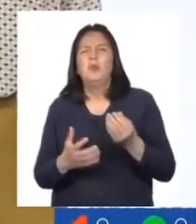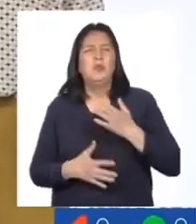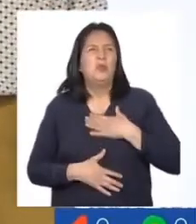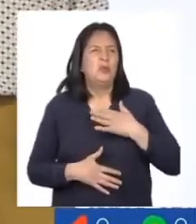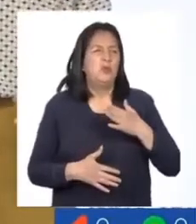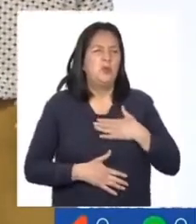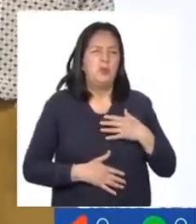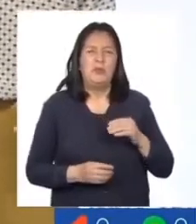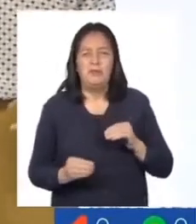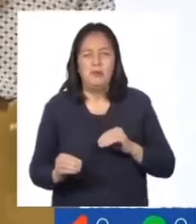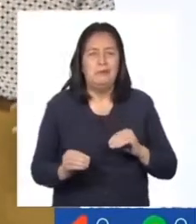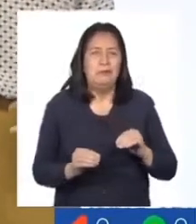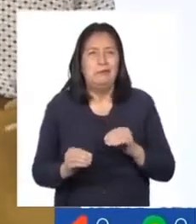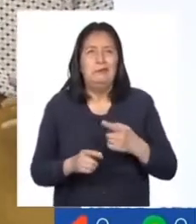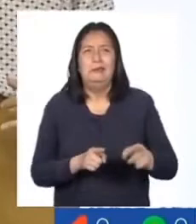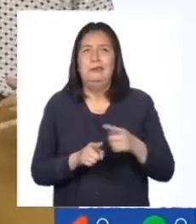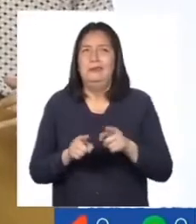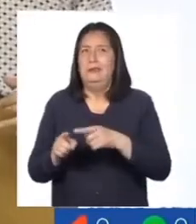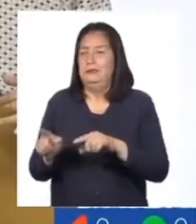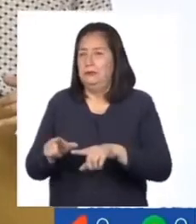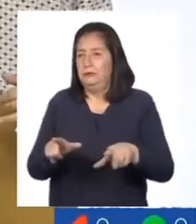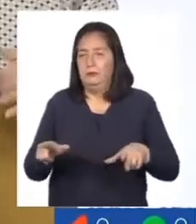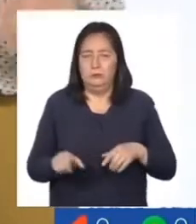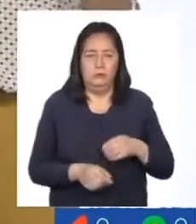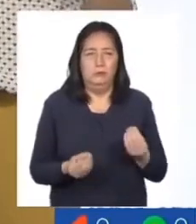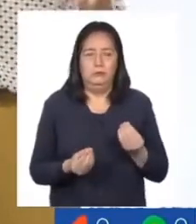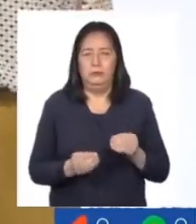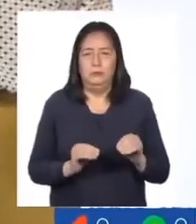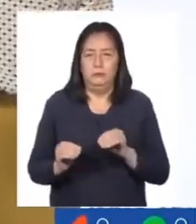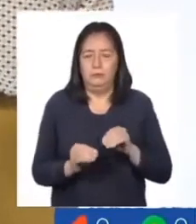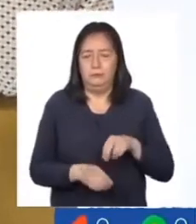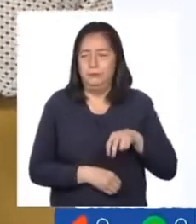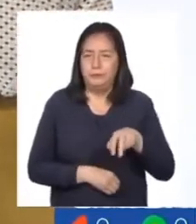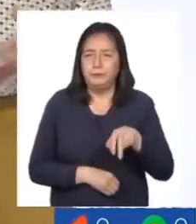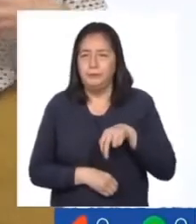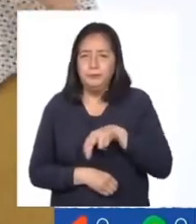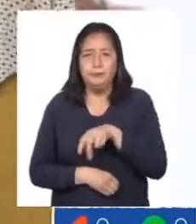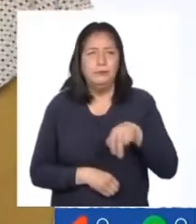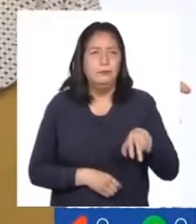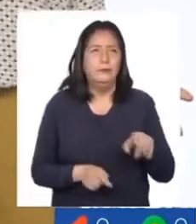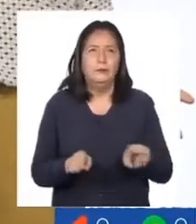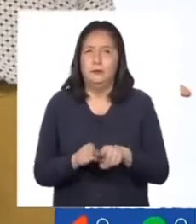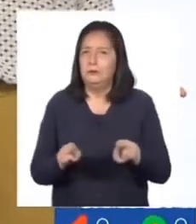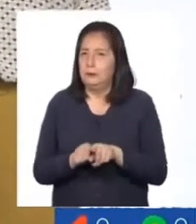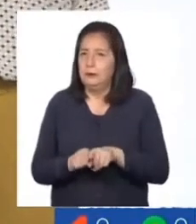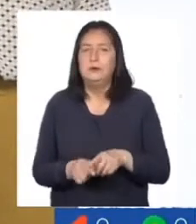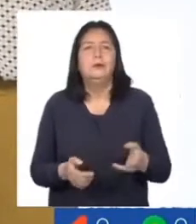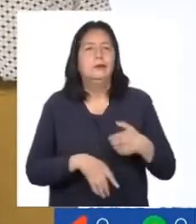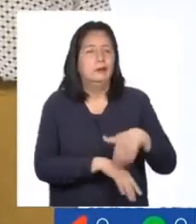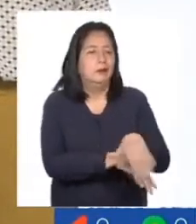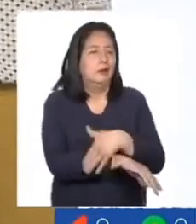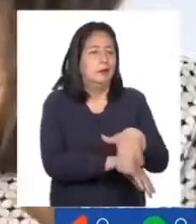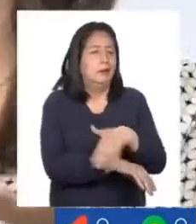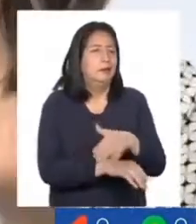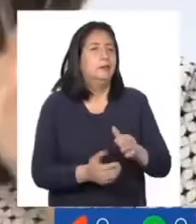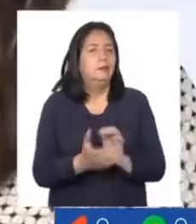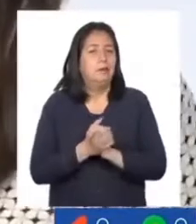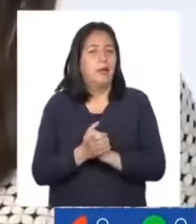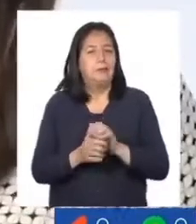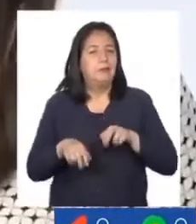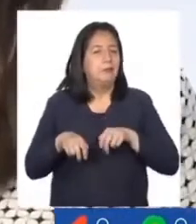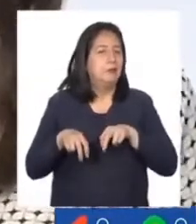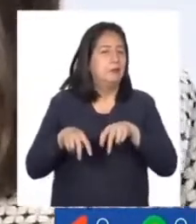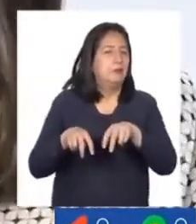cuerpo en movimiento y los diferentes desplazamientos. Lo mismo ocurre cuando caminamos por la calle con nuestros amigos o